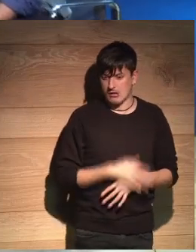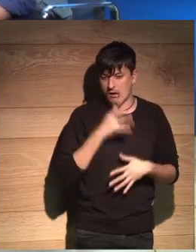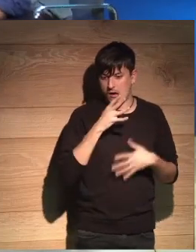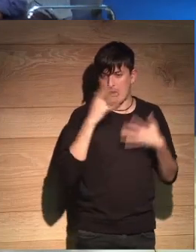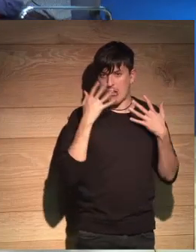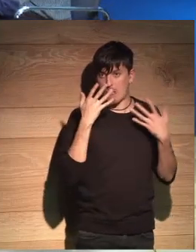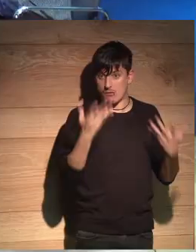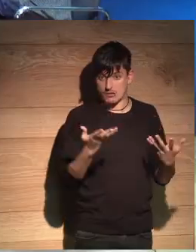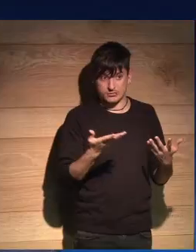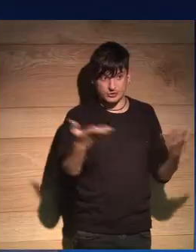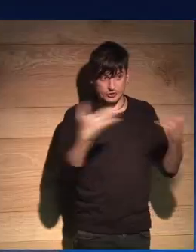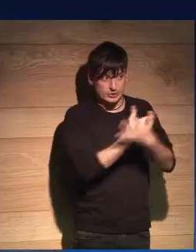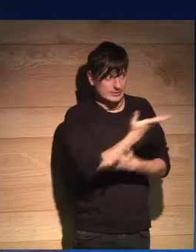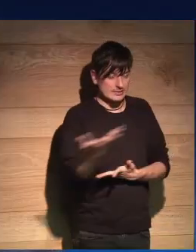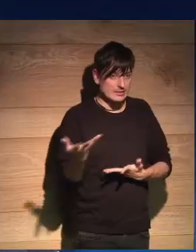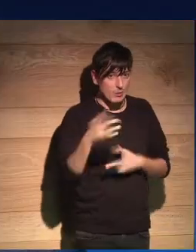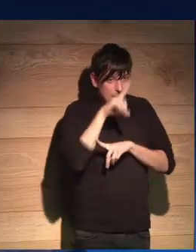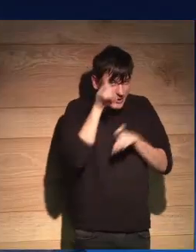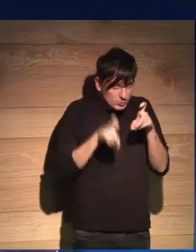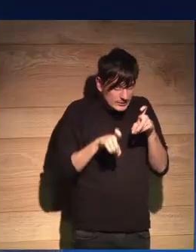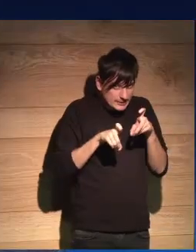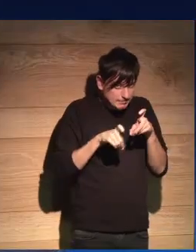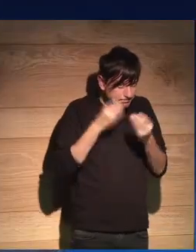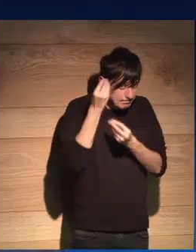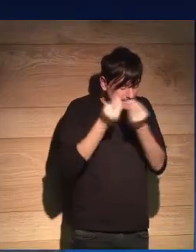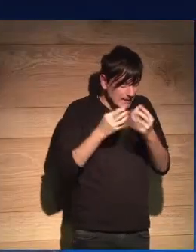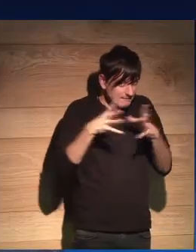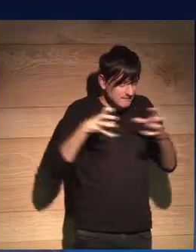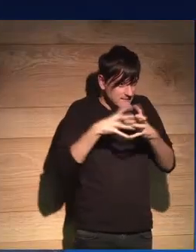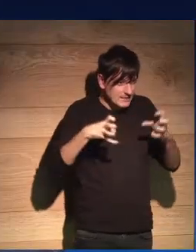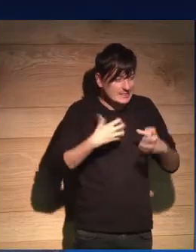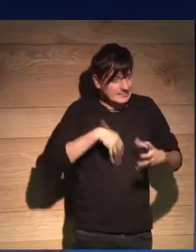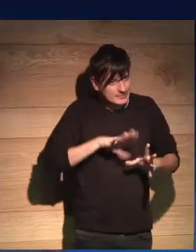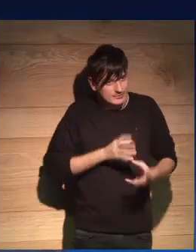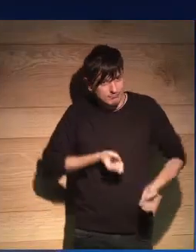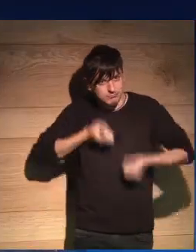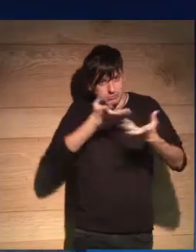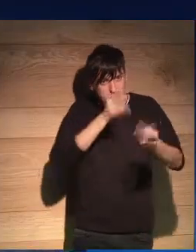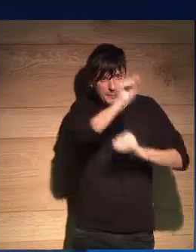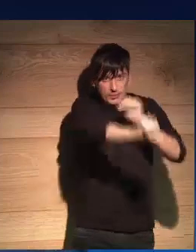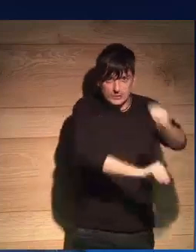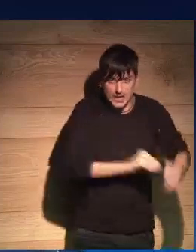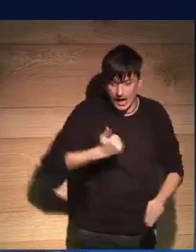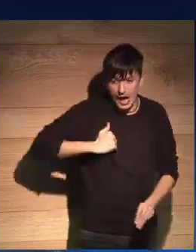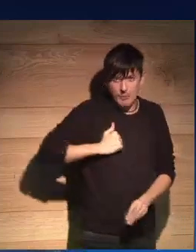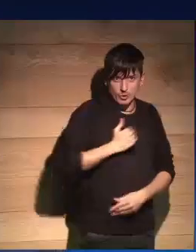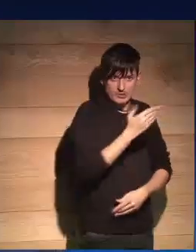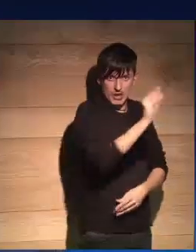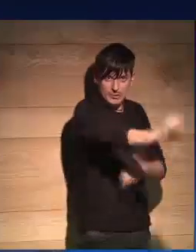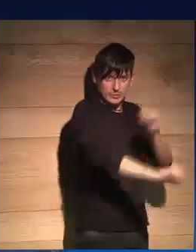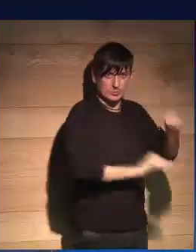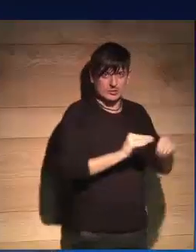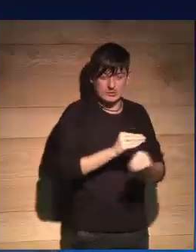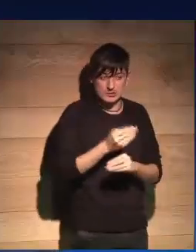quizá de todos los que estáis ahí con una pregunta en vuestro interior, de sacarla y preguntar al autor, aprovechando que le tenemos aquí a vuestra